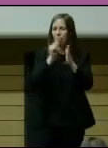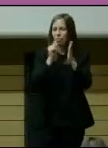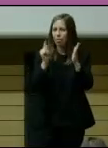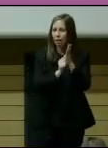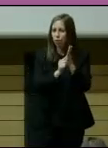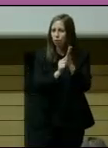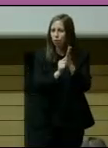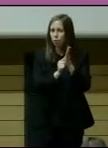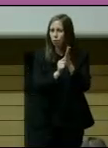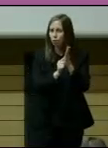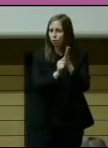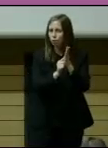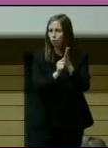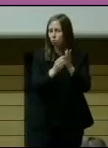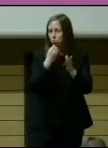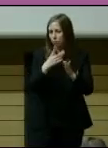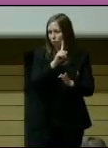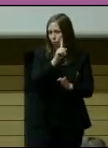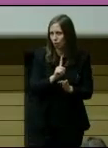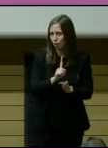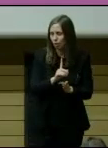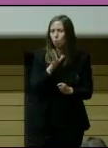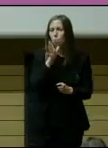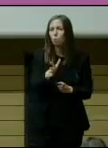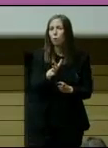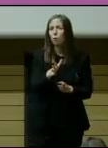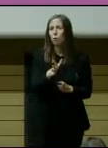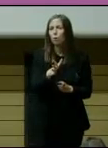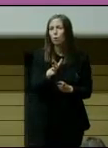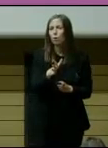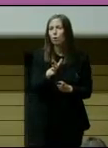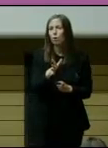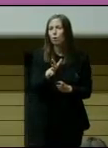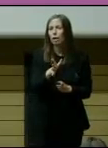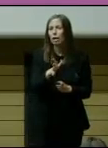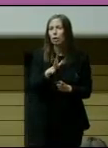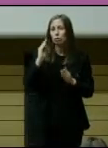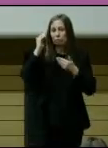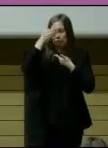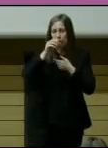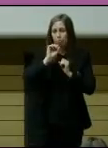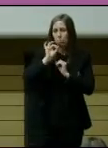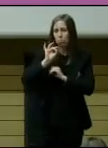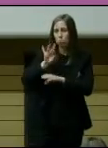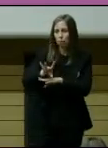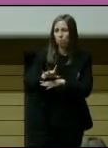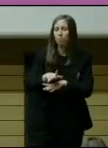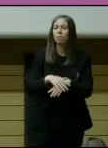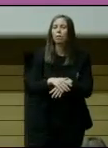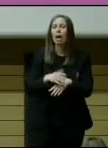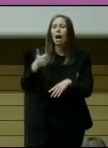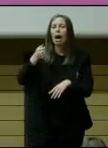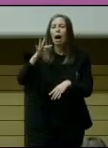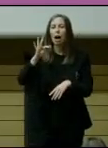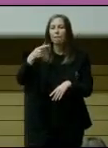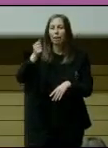no son tan buenos como eran, porque, claro, los talibanes han echado a la UNODC de Afganistán y lo